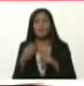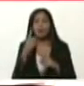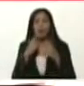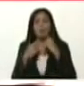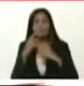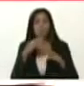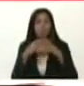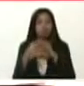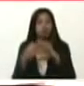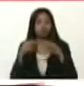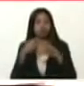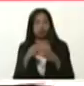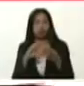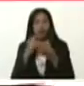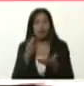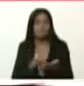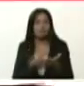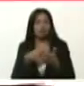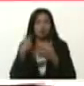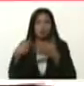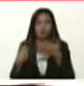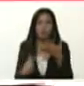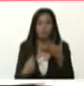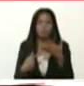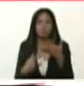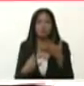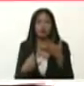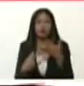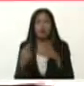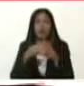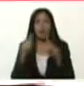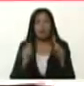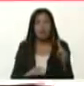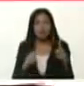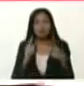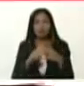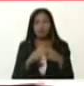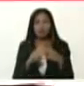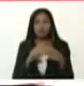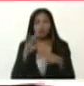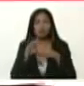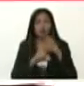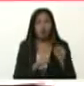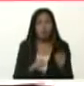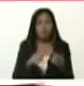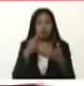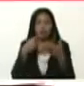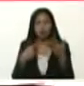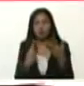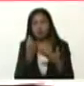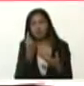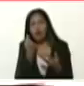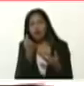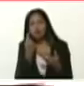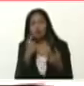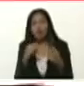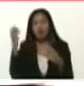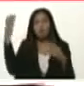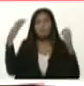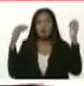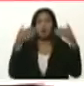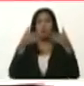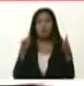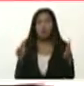aquí me proponen un conjunto de inversiones para el sector eléctrico, para la compra de transformadores, alumbrado